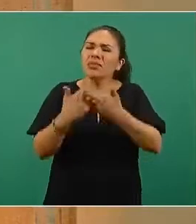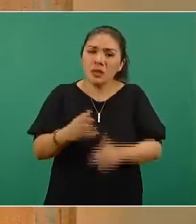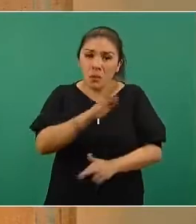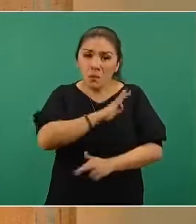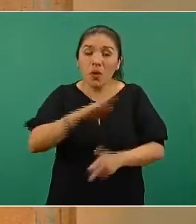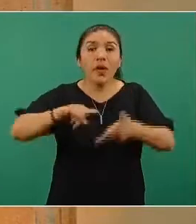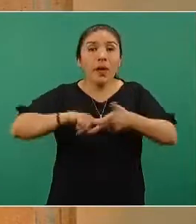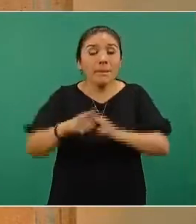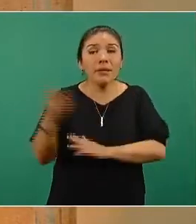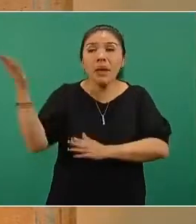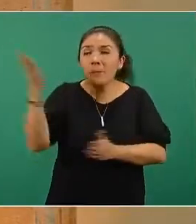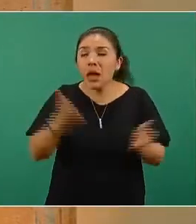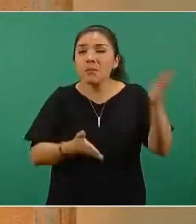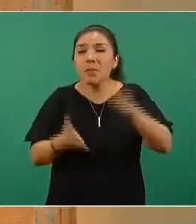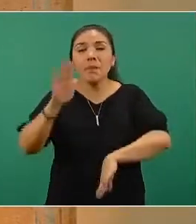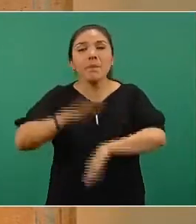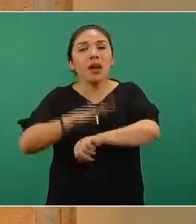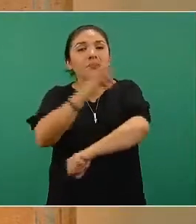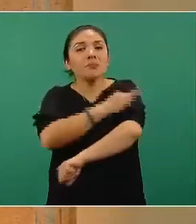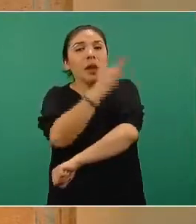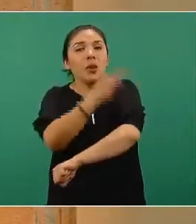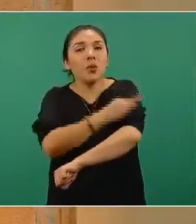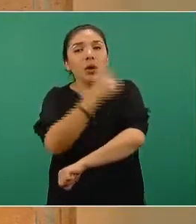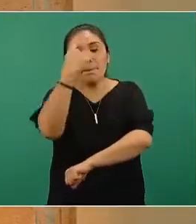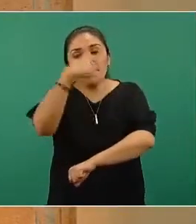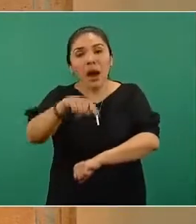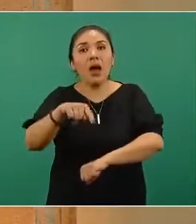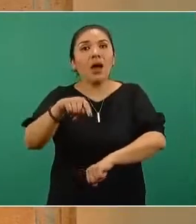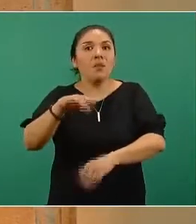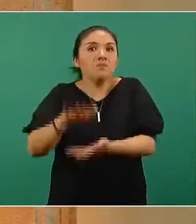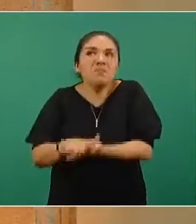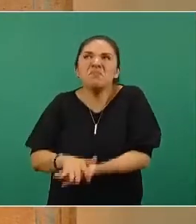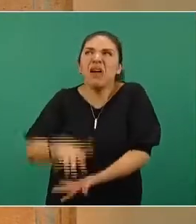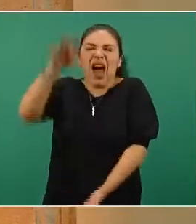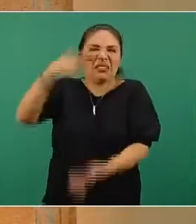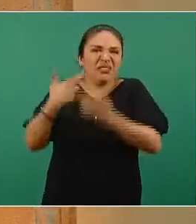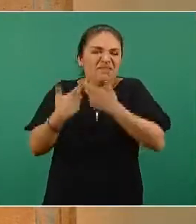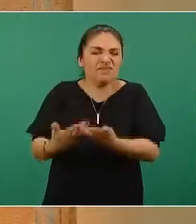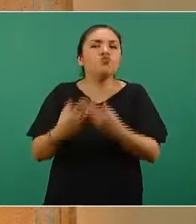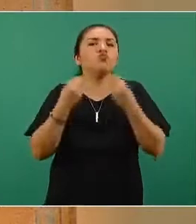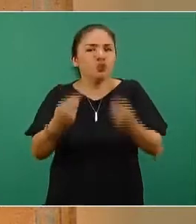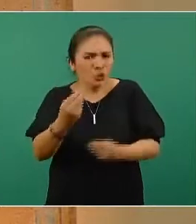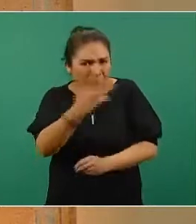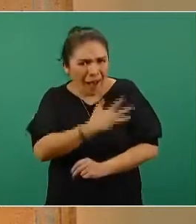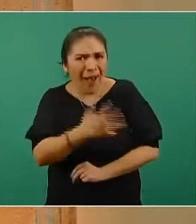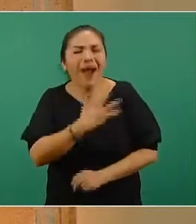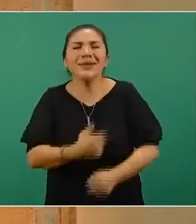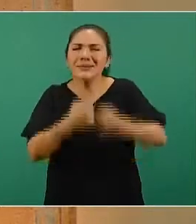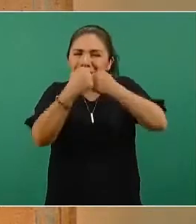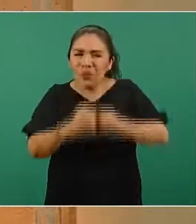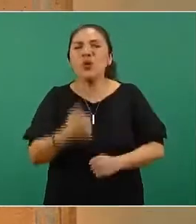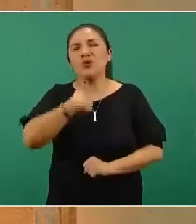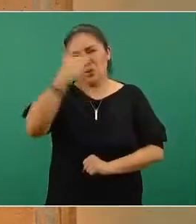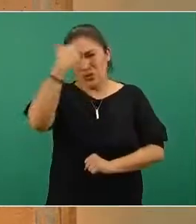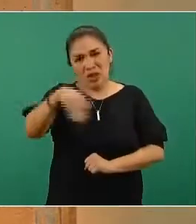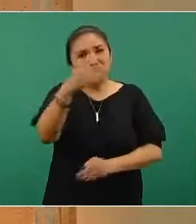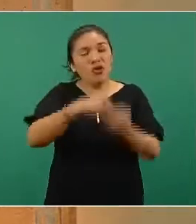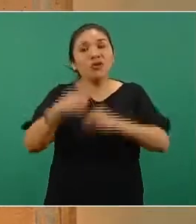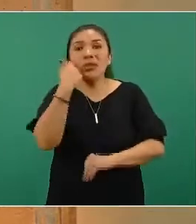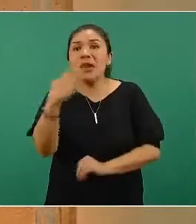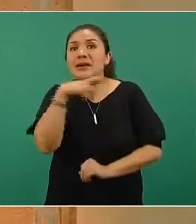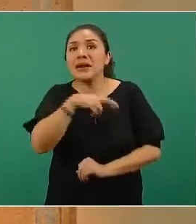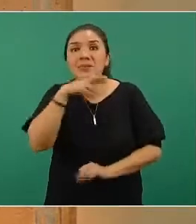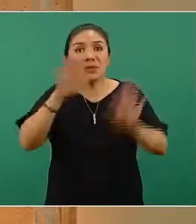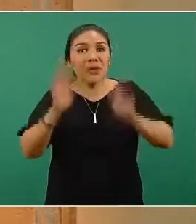de que empiecen a llegar también a montos muy importantes de vacuna. Entonces, sé que todo el mundo quiere vacunarse,